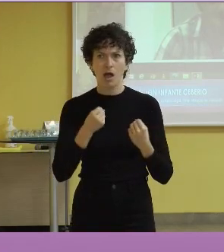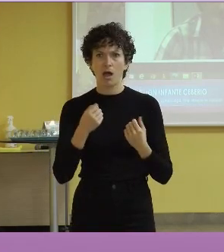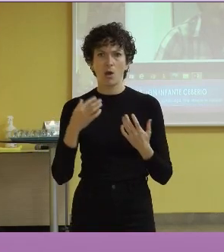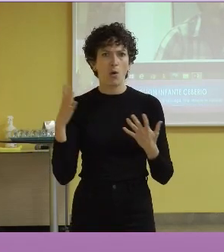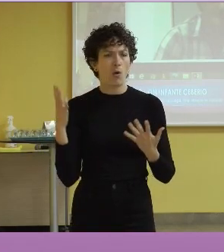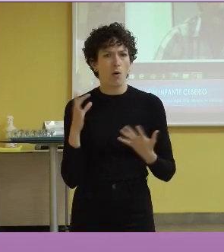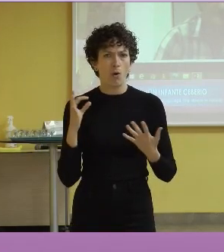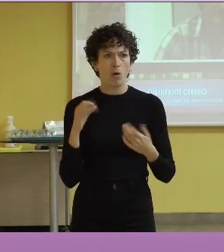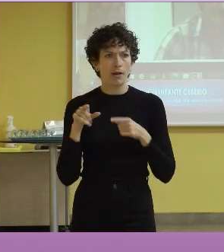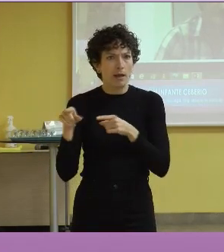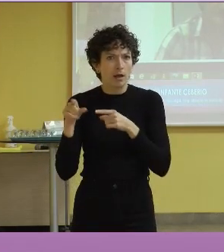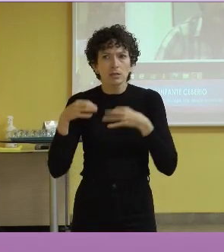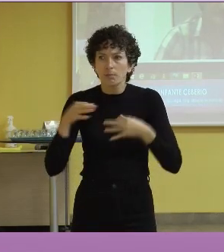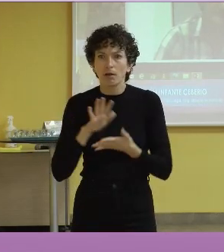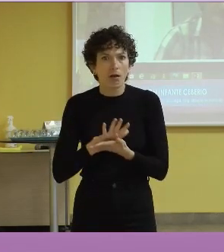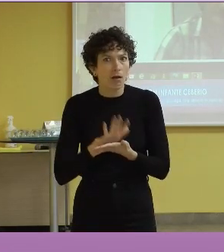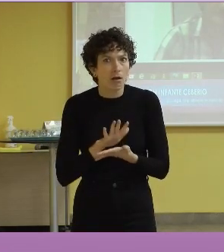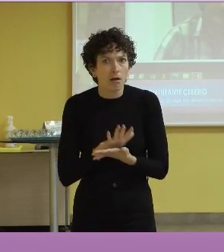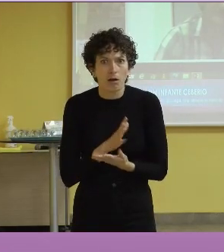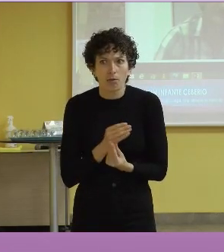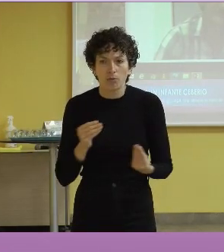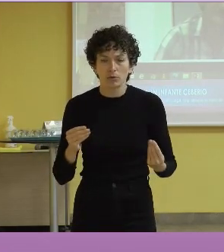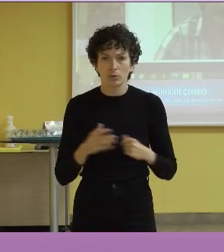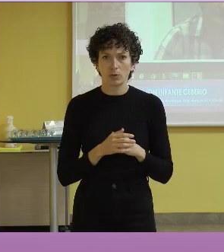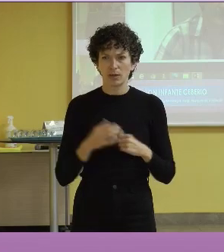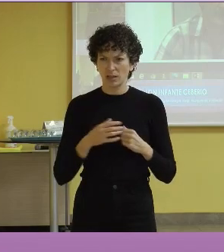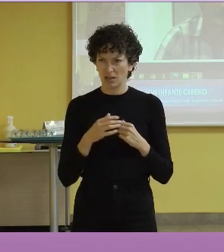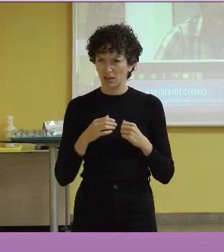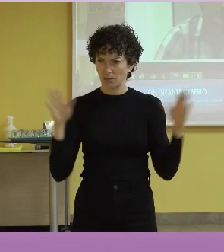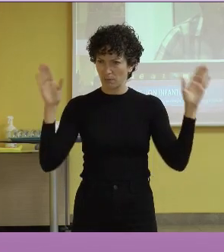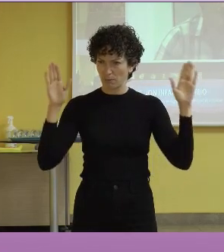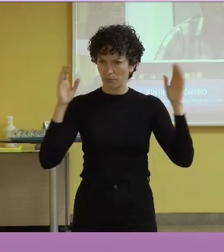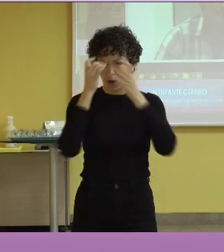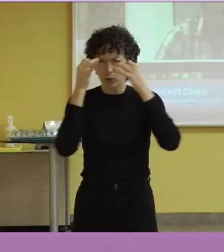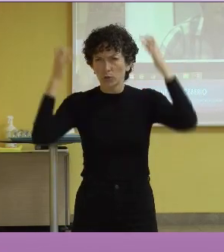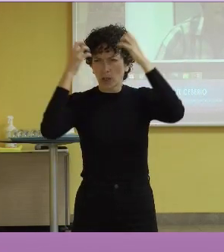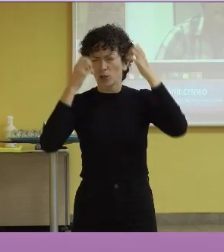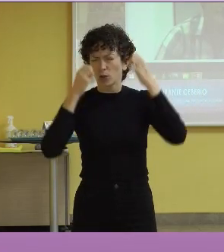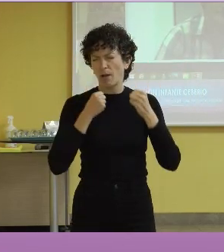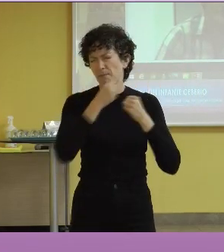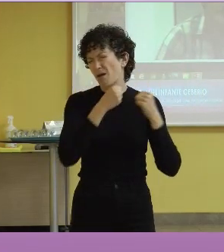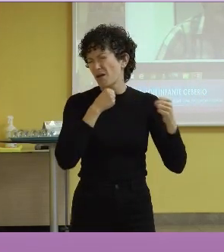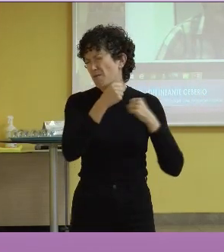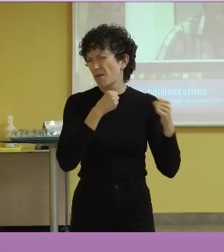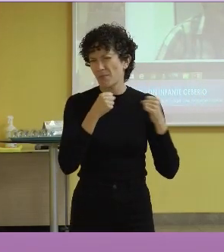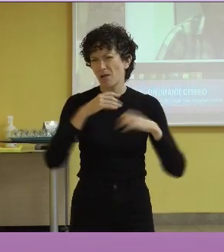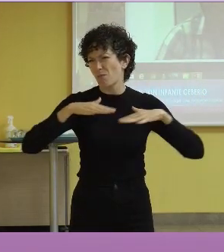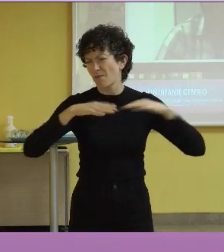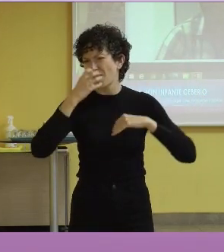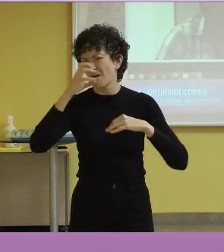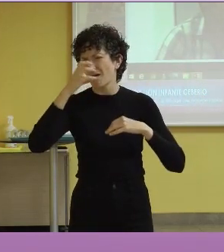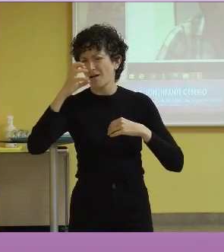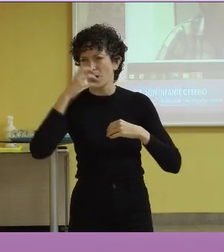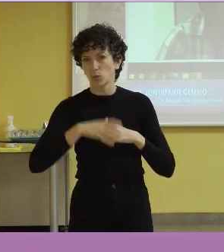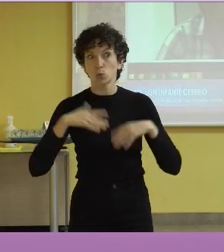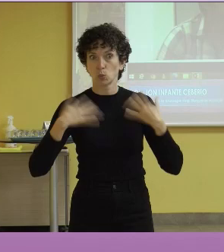y él que siempre es muy tranquilo. Es como que se pelea en sueños. Sí. Se mueve y grita y... Sí, unos gritos,